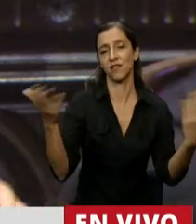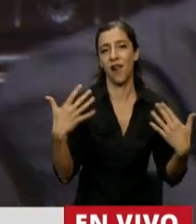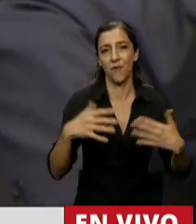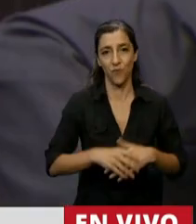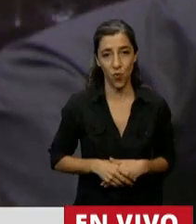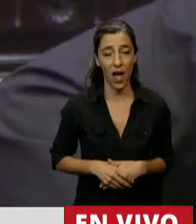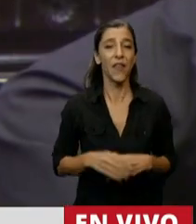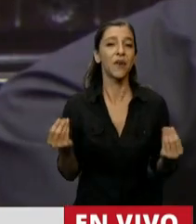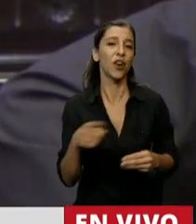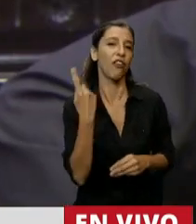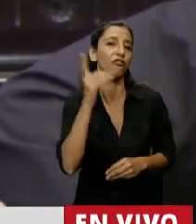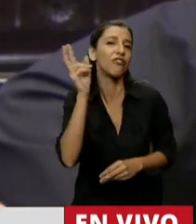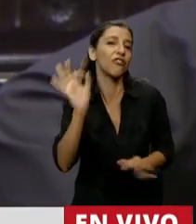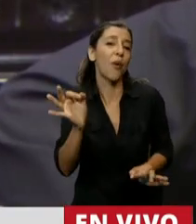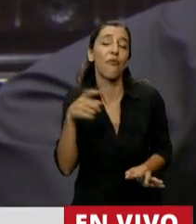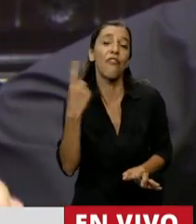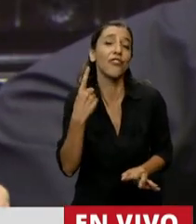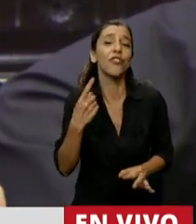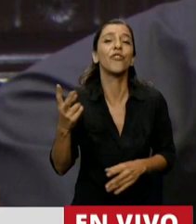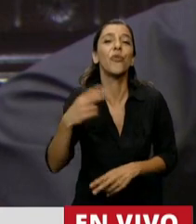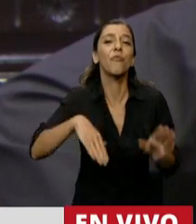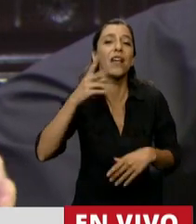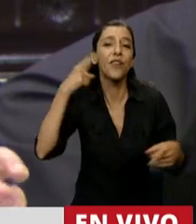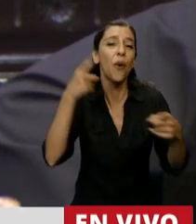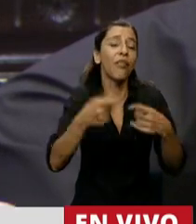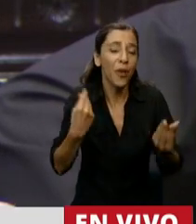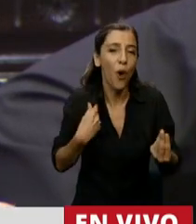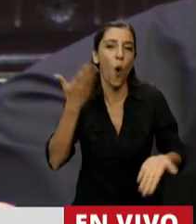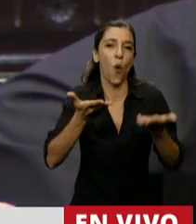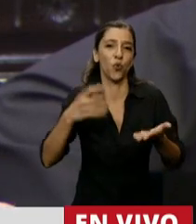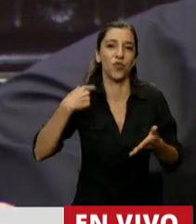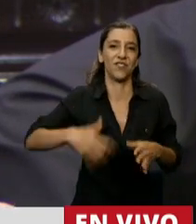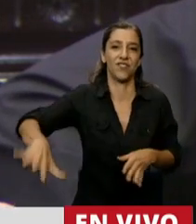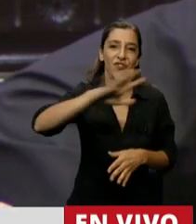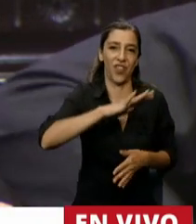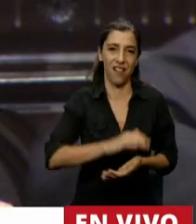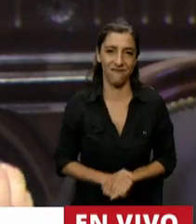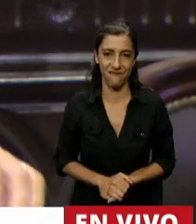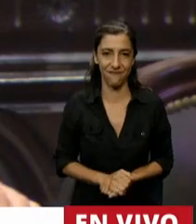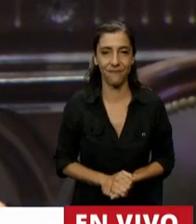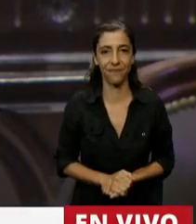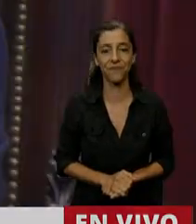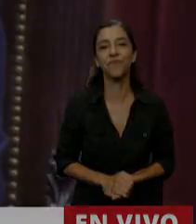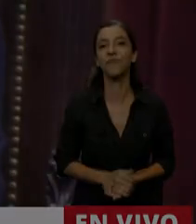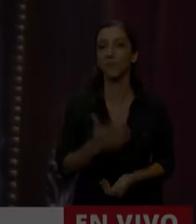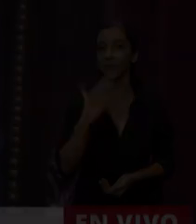modelo de justicia social como es lo que caracteriza a los gobiernos justicialistas. Gracias. Gracias, señor diputado.